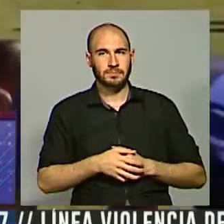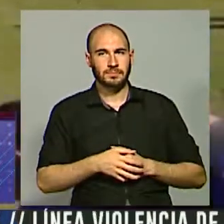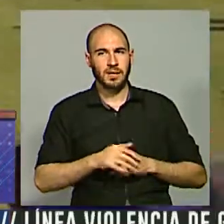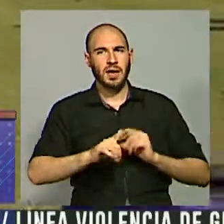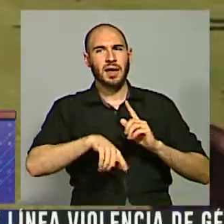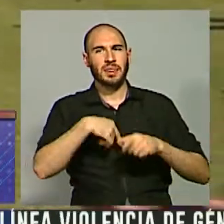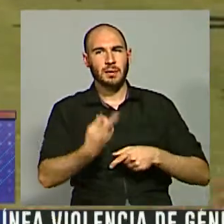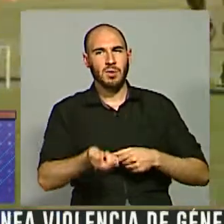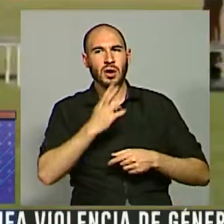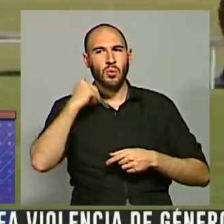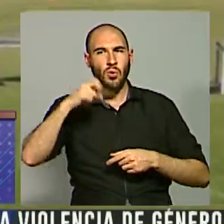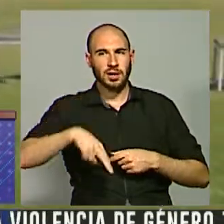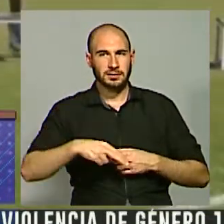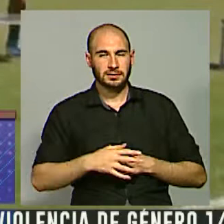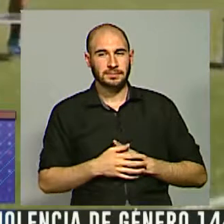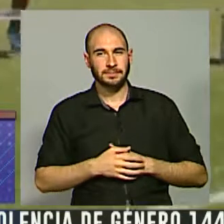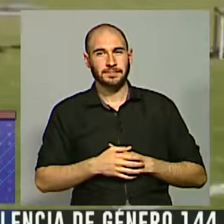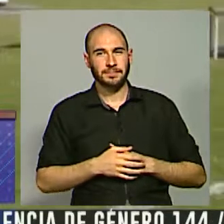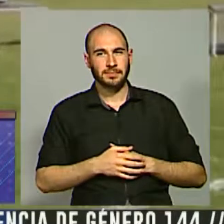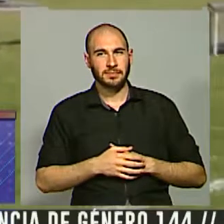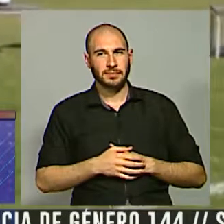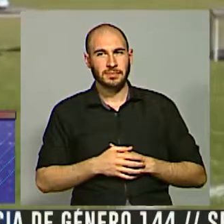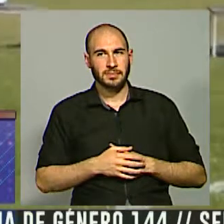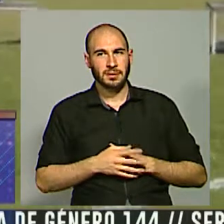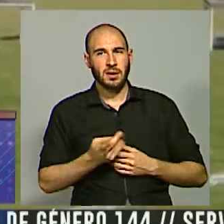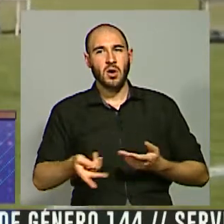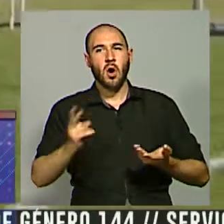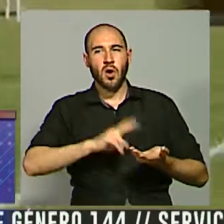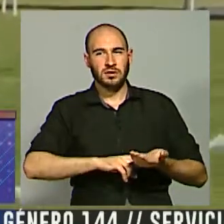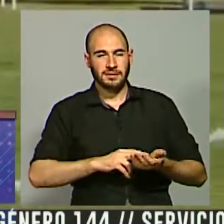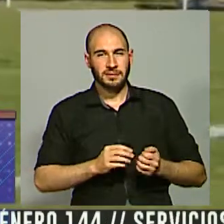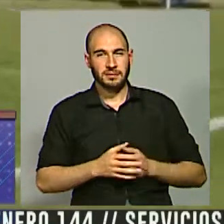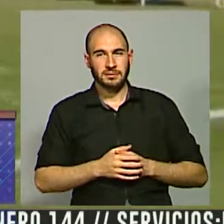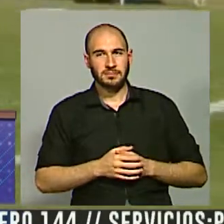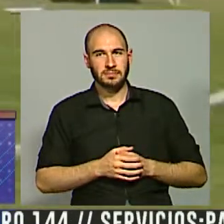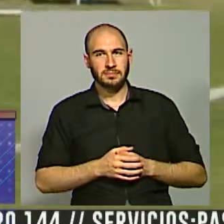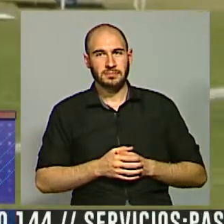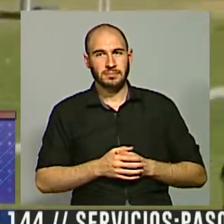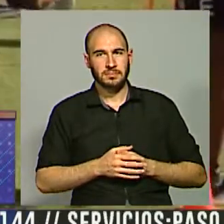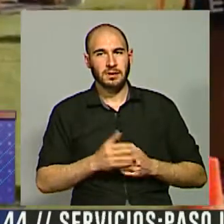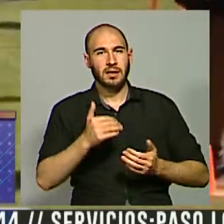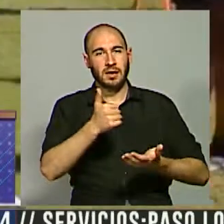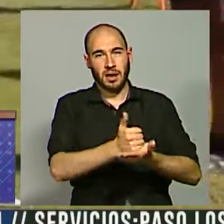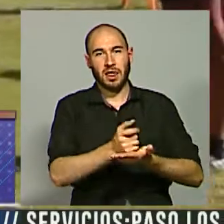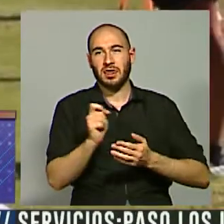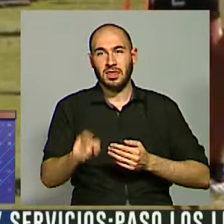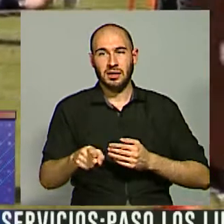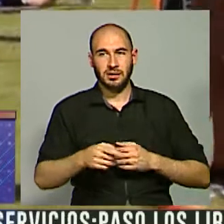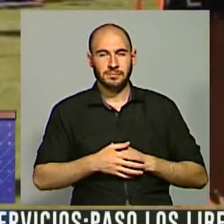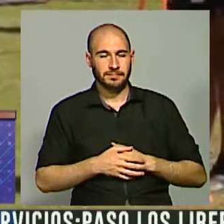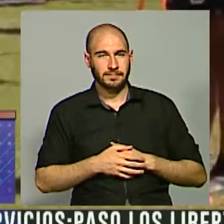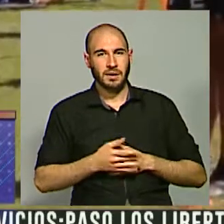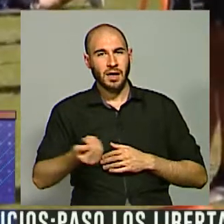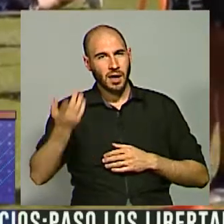después lo de Juan, obviamente regresa al puesto que era de él y que